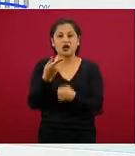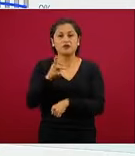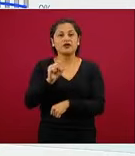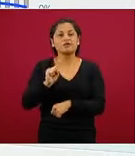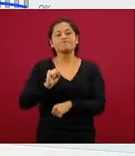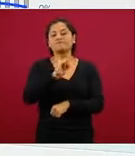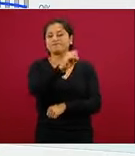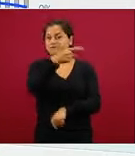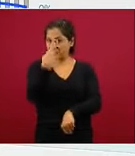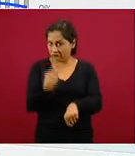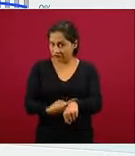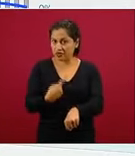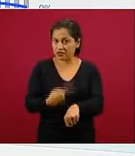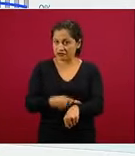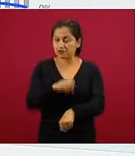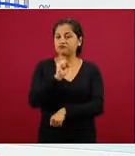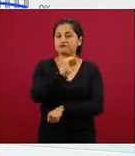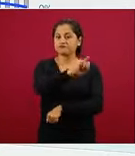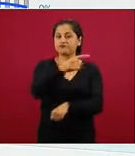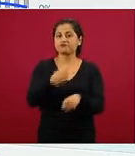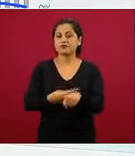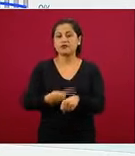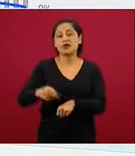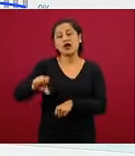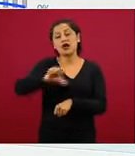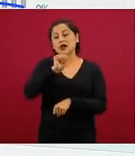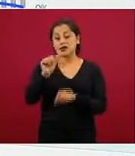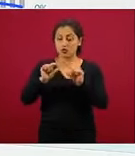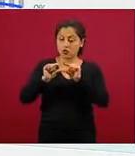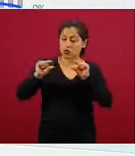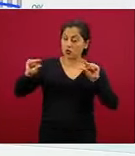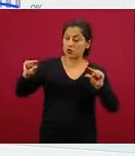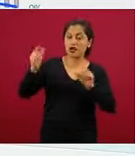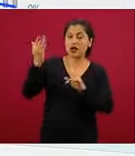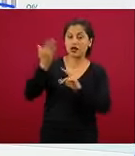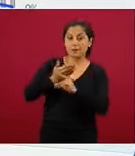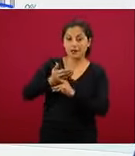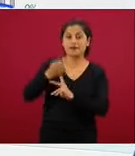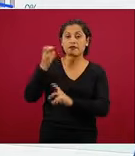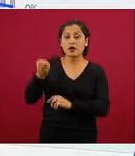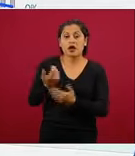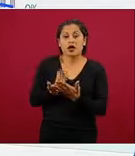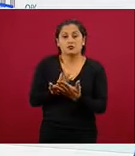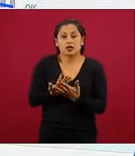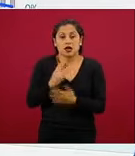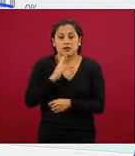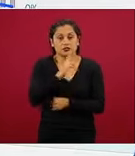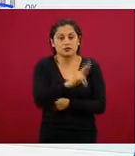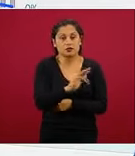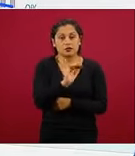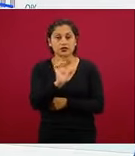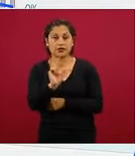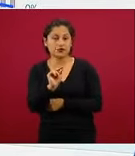se encontró el virus SARS-CoV-2. Y personas que están aguardando que se les dé el resultado, y esto está